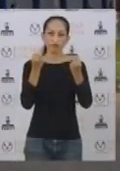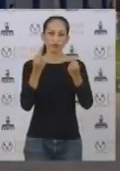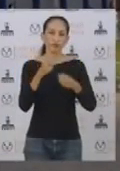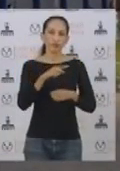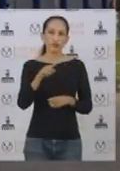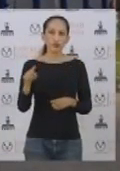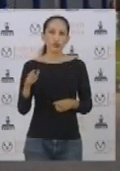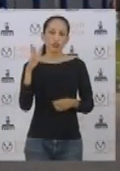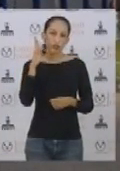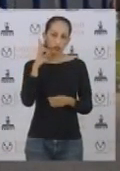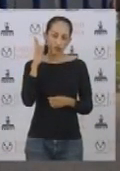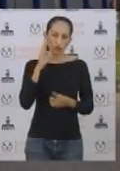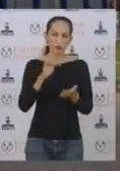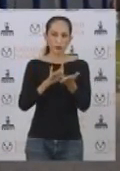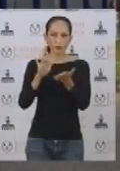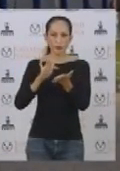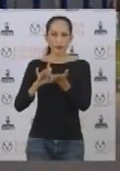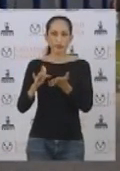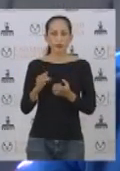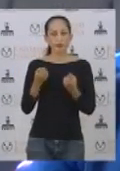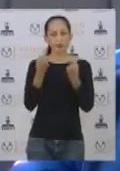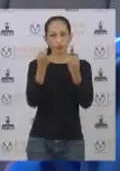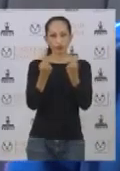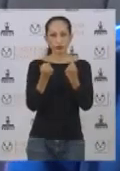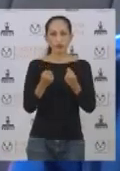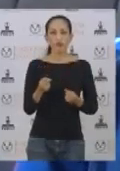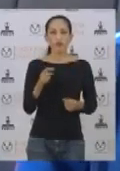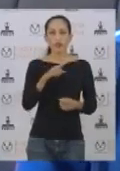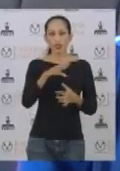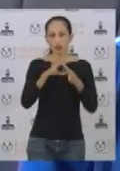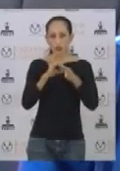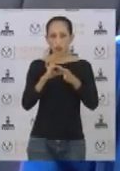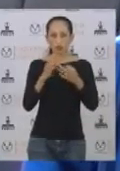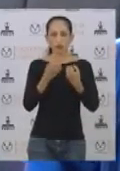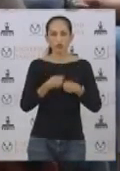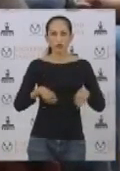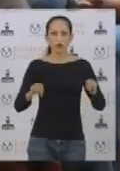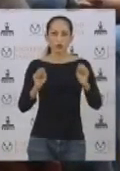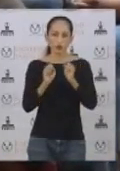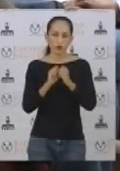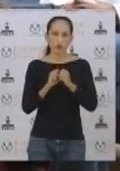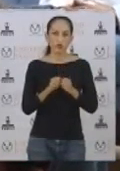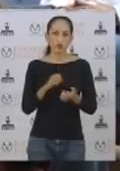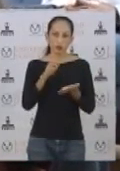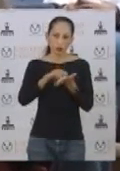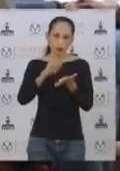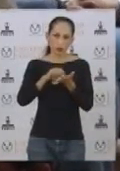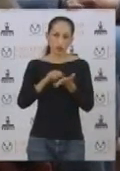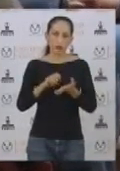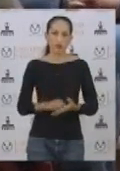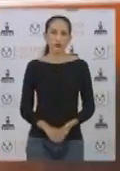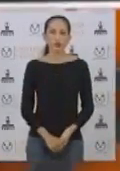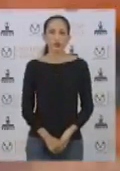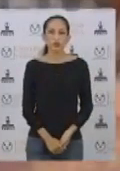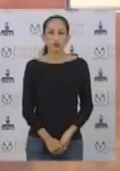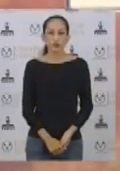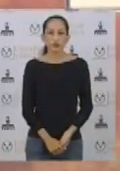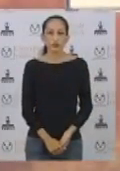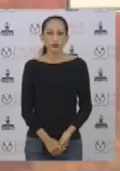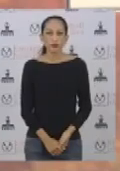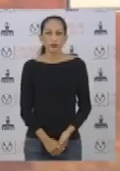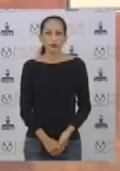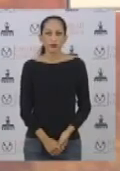de las premisas de la actual administración rectoral, que es reforzar la vinculación en todos los sectores que conforman la sociedad tamaulipeca.